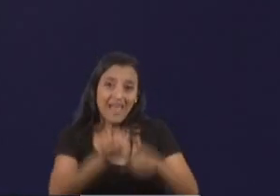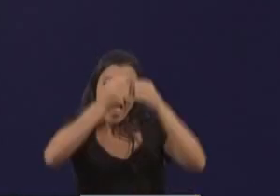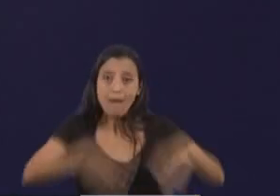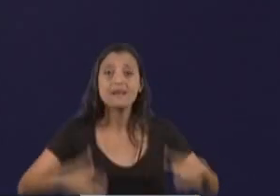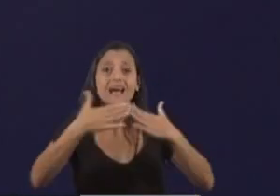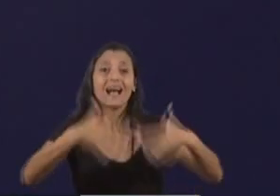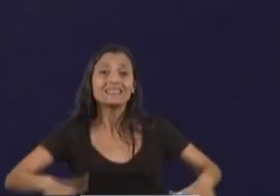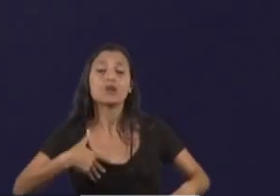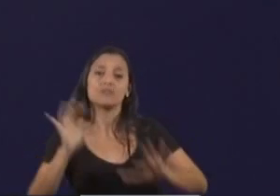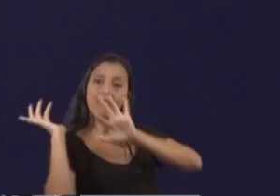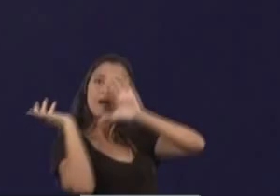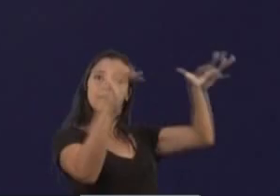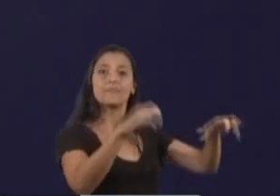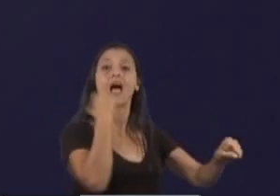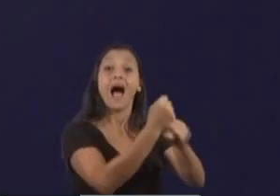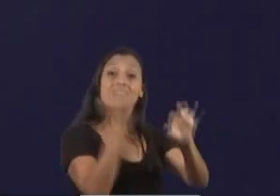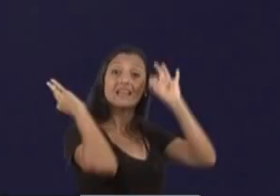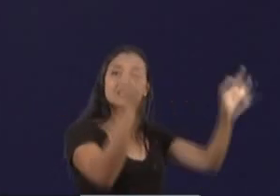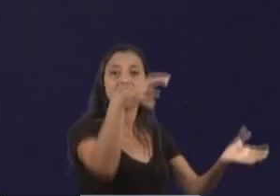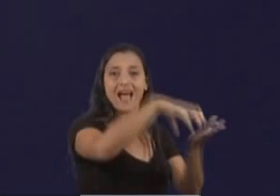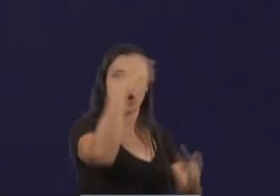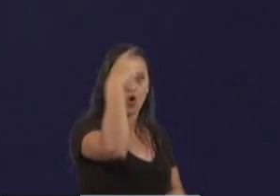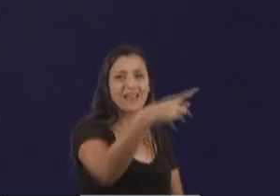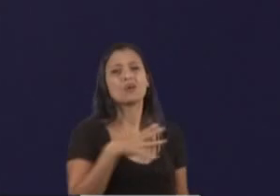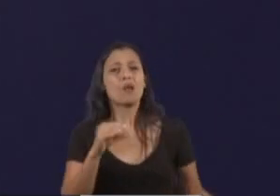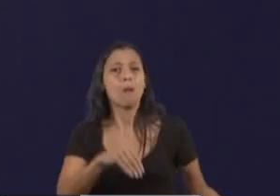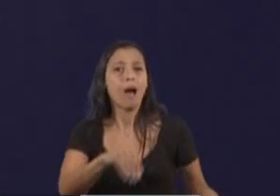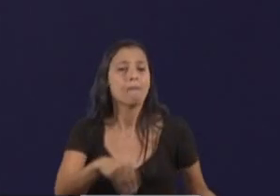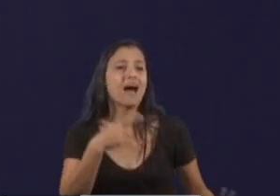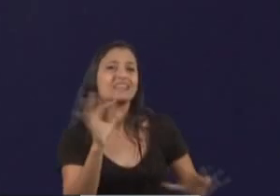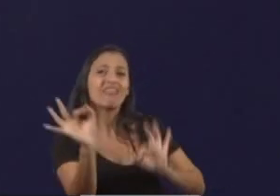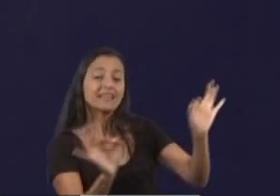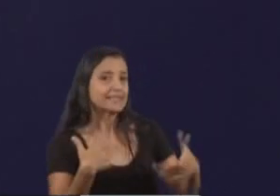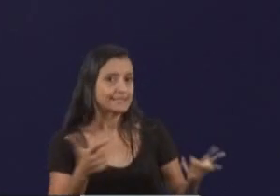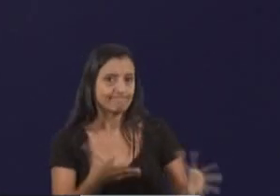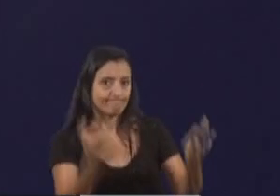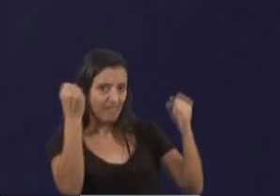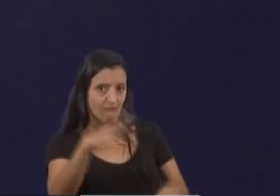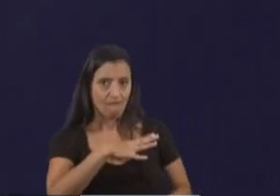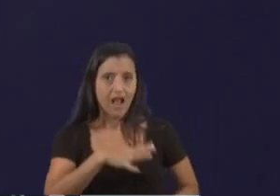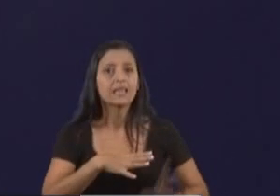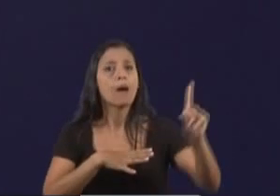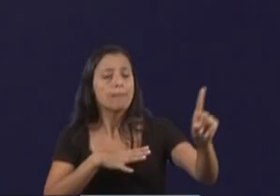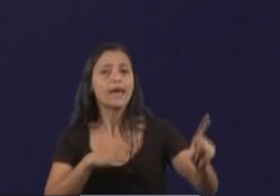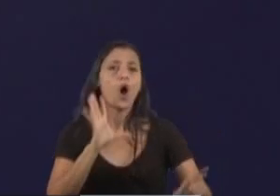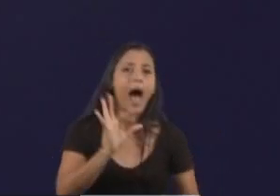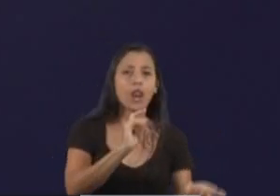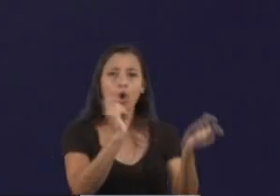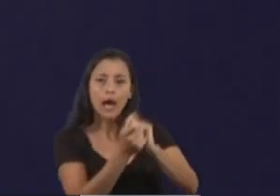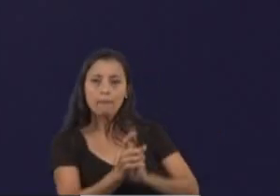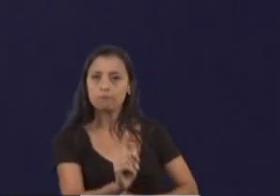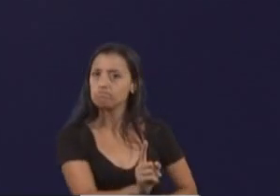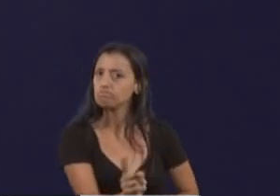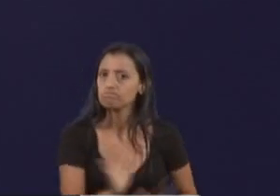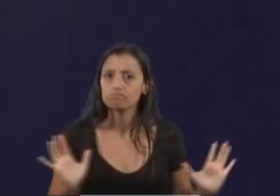año pasado, pero todavía no hay más detalles, así que a ciencia cierta no puedo responderte tu pregunta, pero entiendo que no va a haber ningún cambio